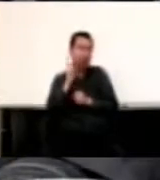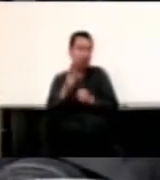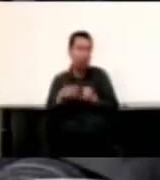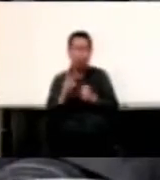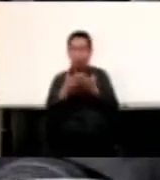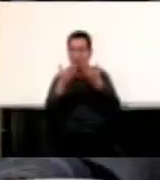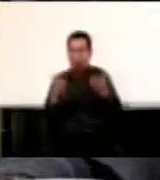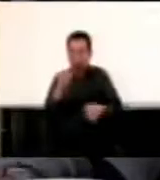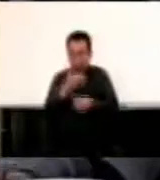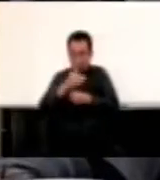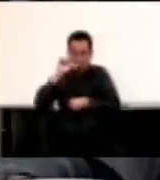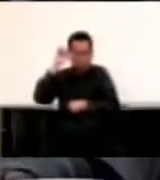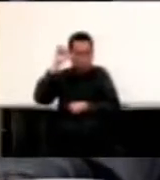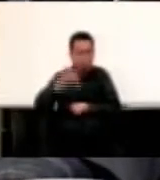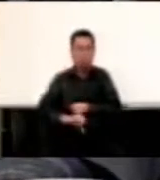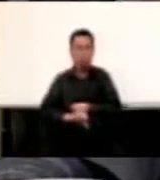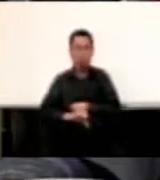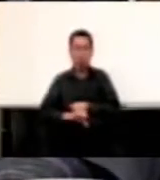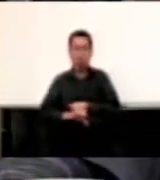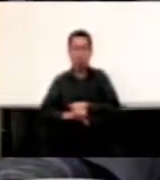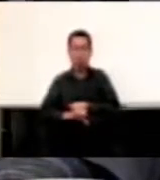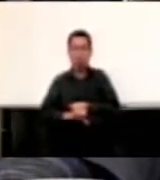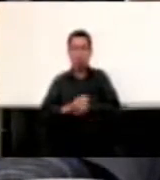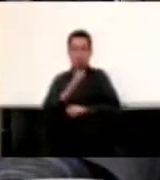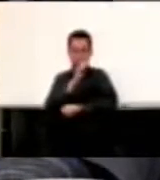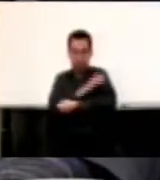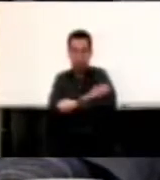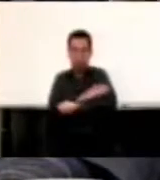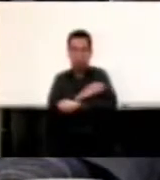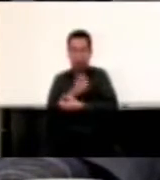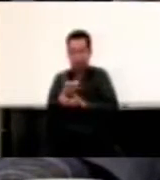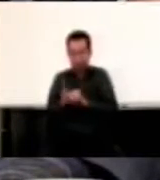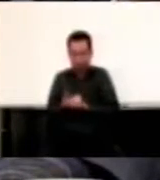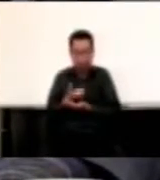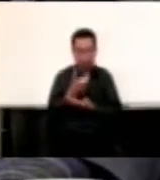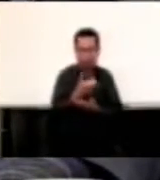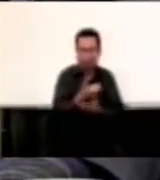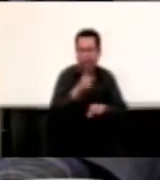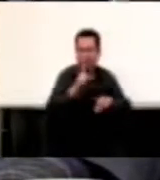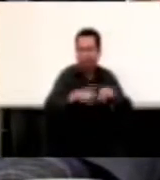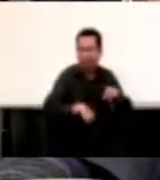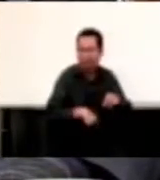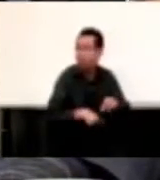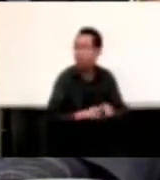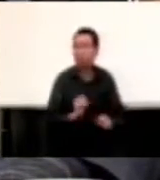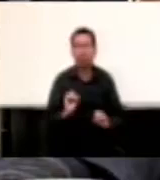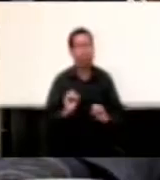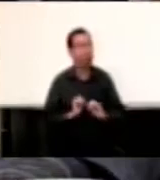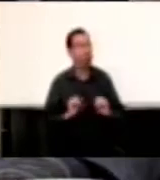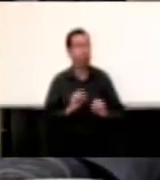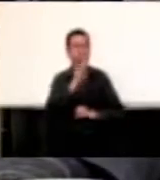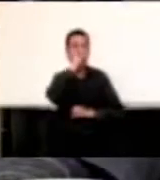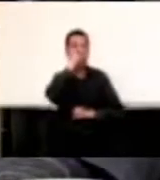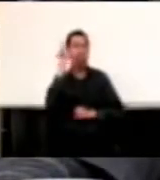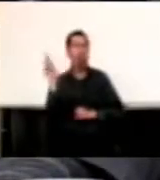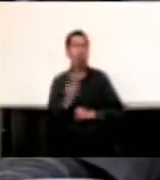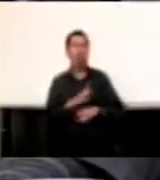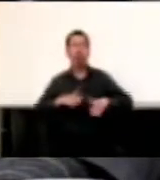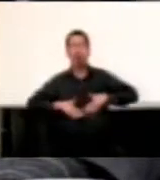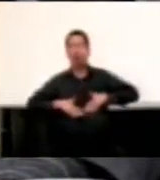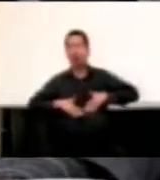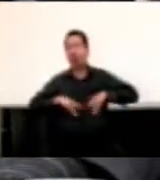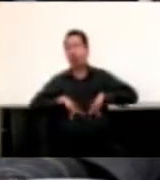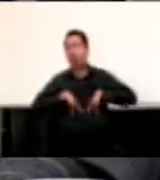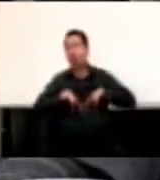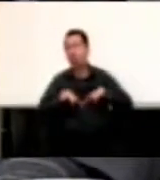hoy le quitamos y lo reducimos el financiamiento público a los partidos en este momento de coyuntura crítica que tenemos, pues quizás tampoco sería